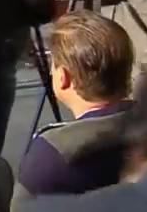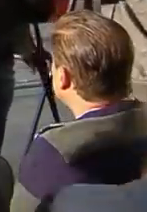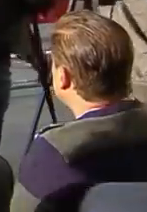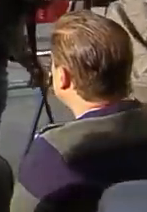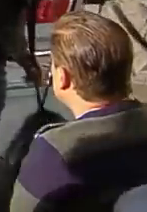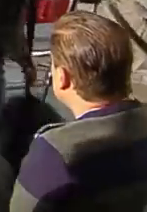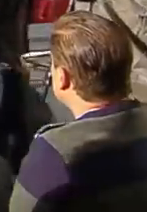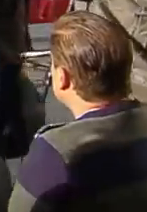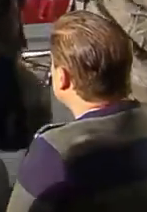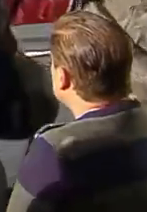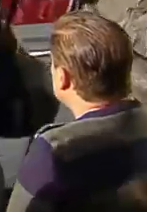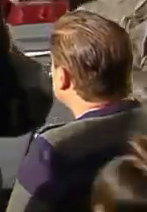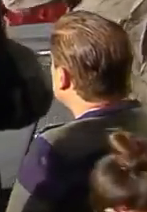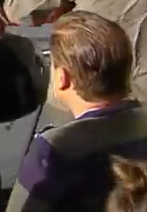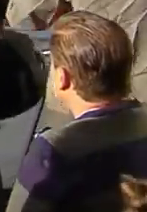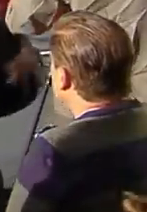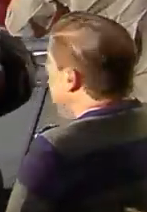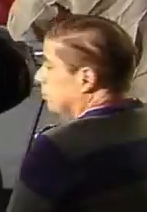después